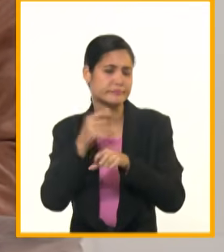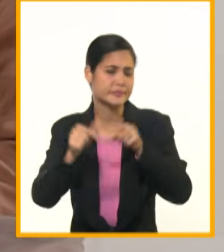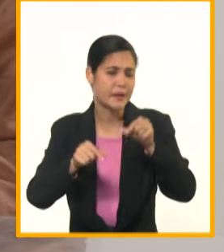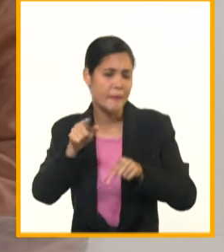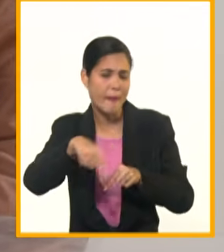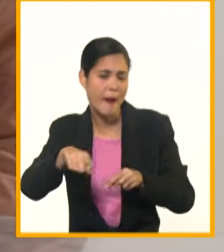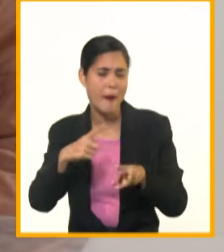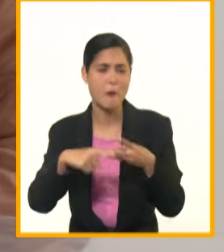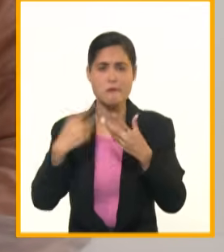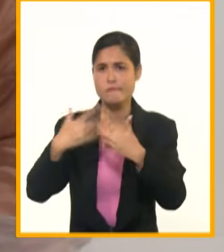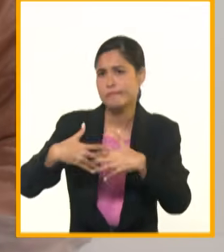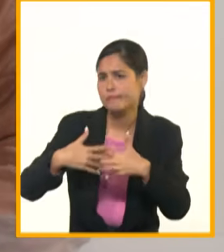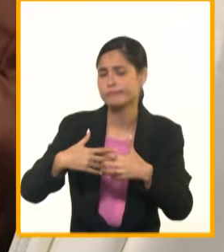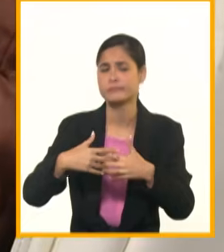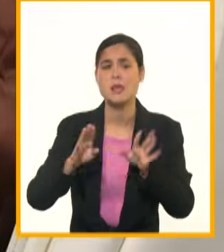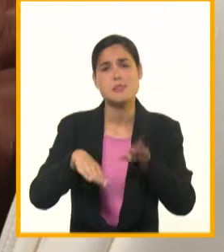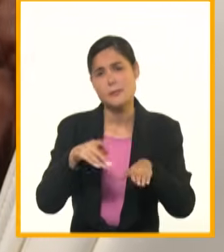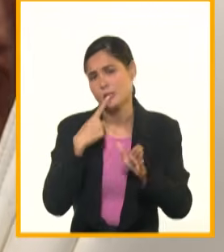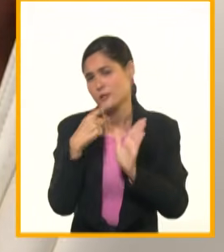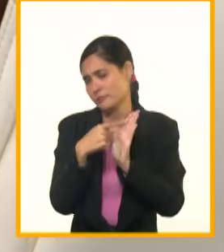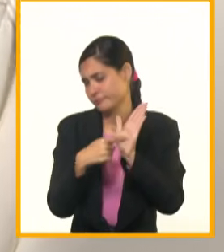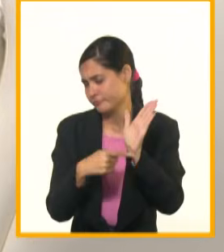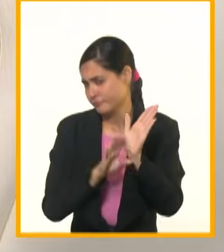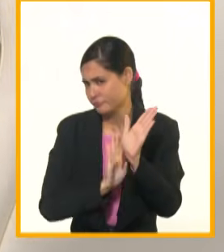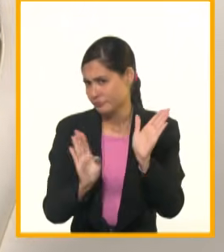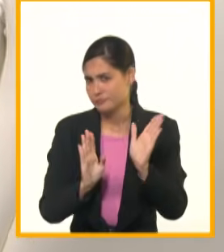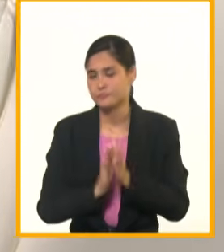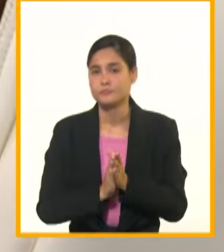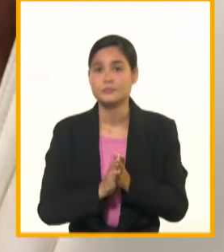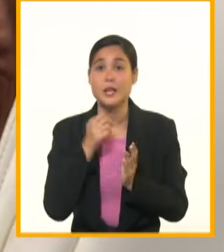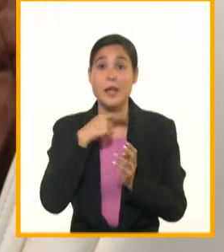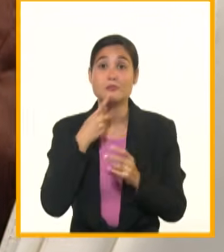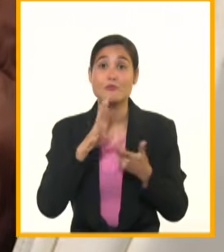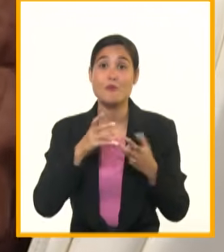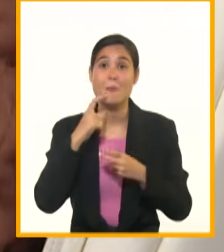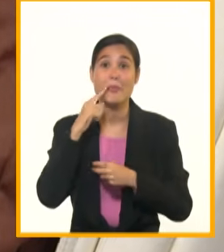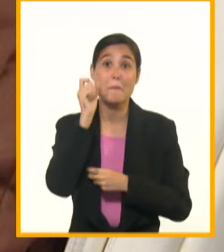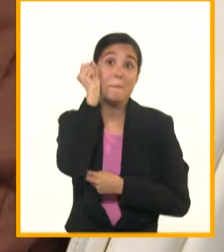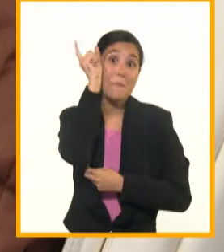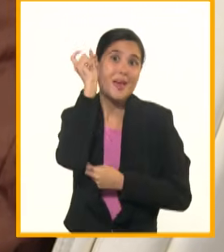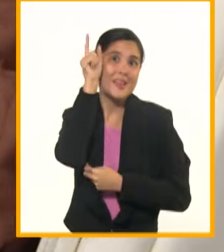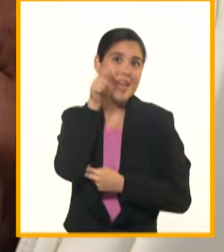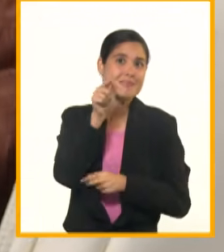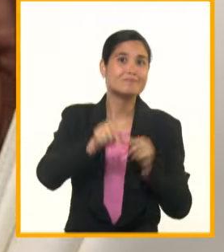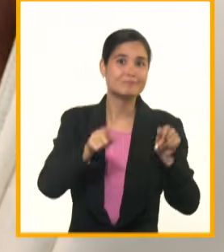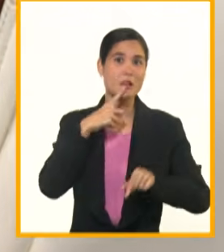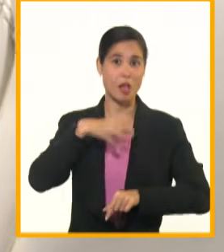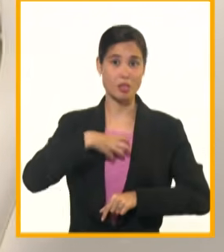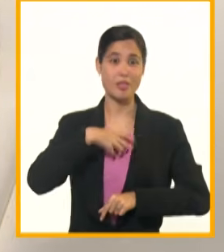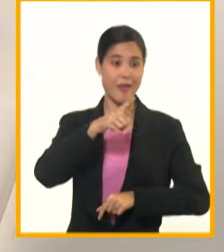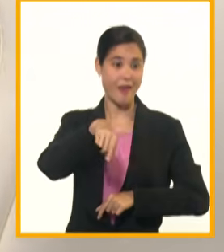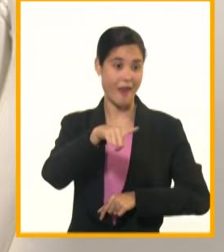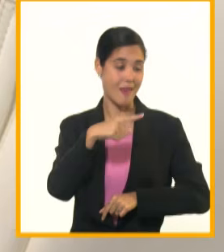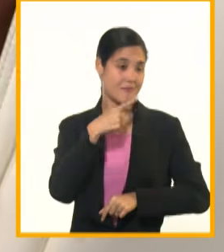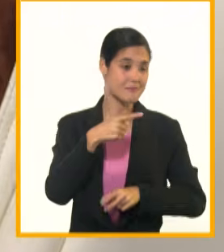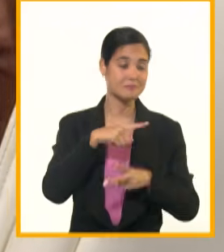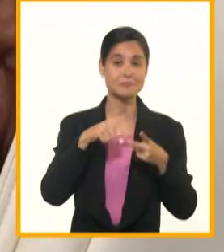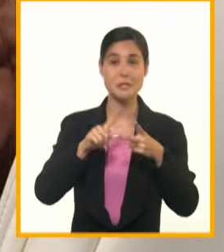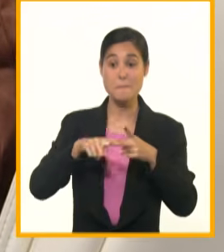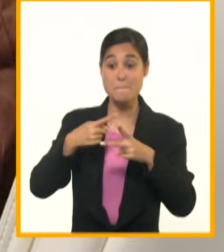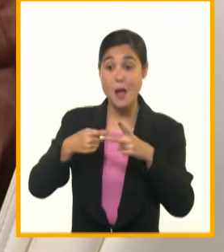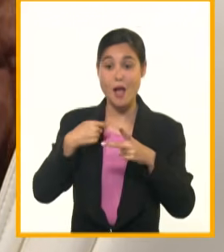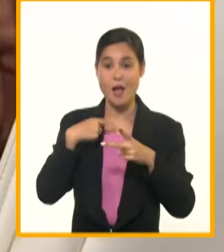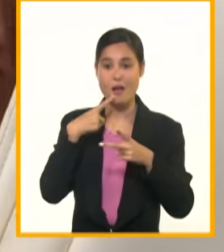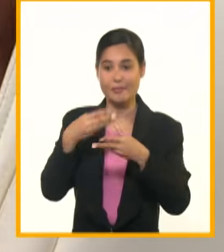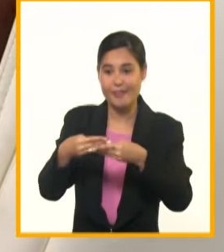provincia. Esa liga de experiencia con buenas tierras, pues siempre ayuda mucho a la producción.